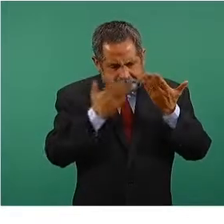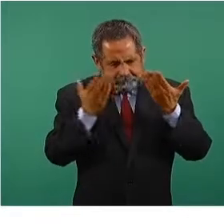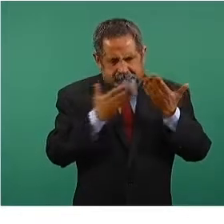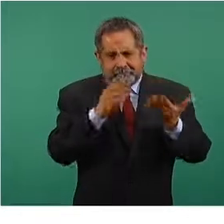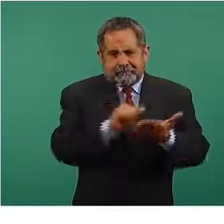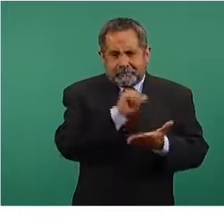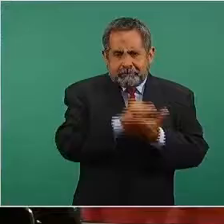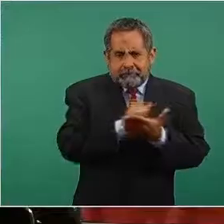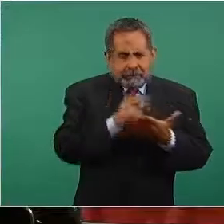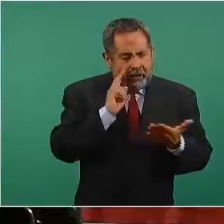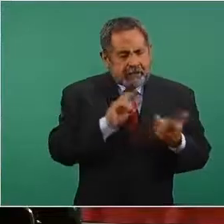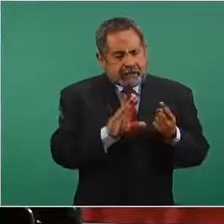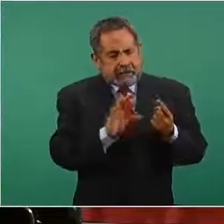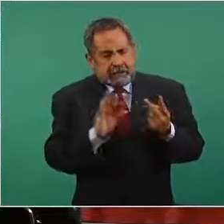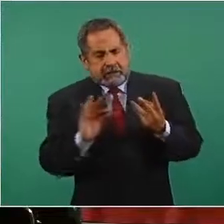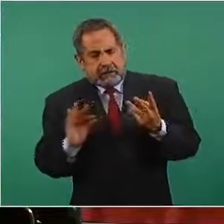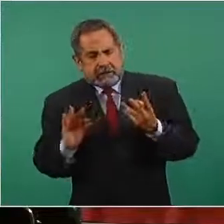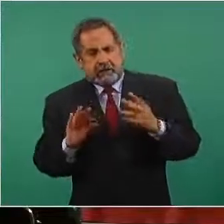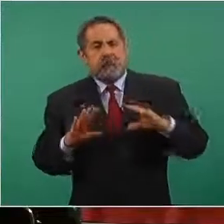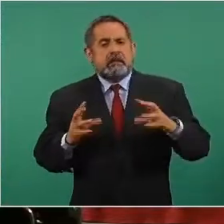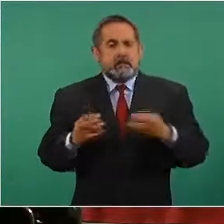así se pudo detectar